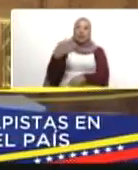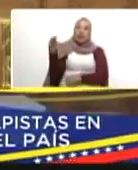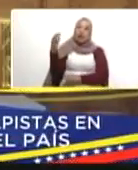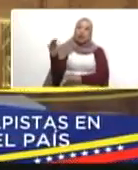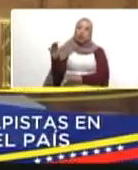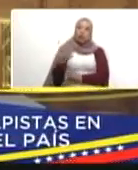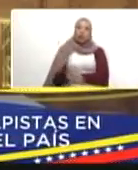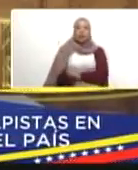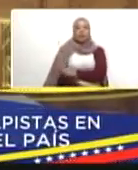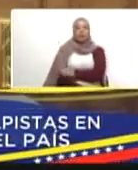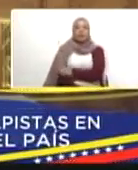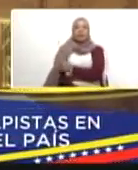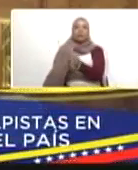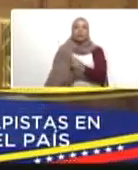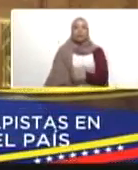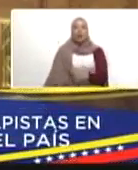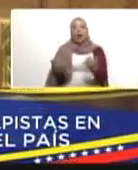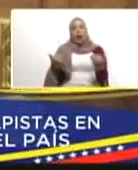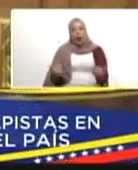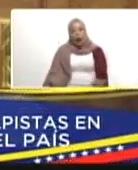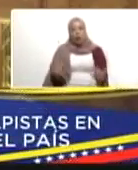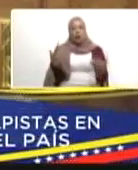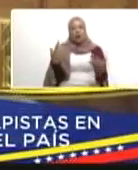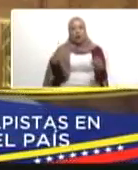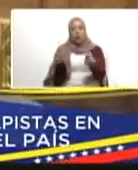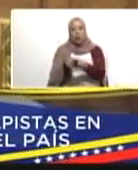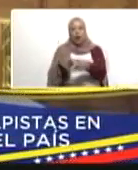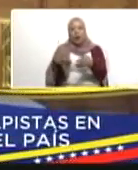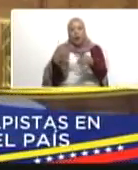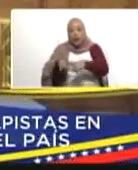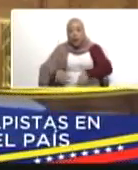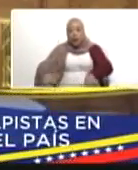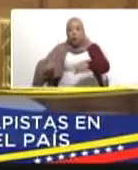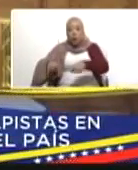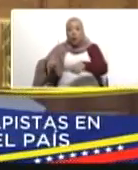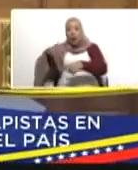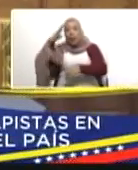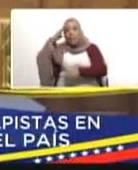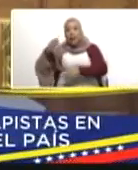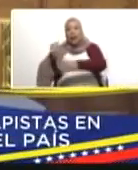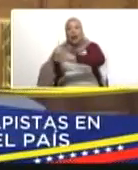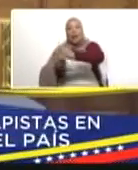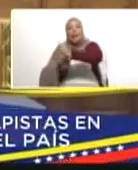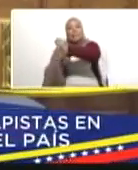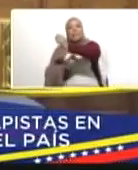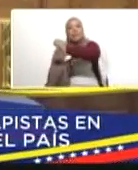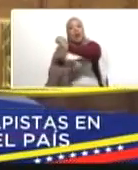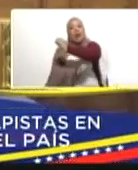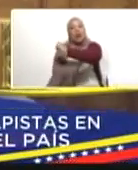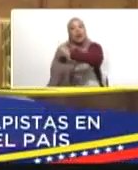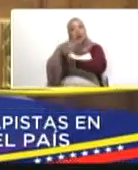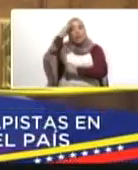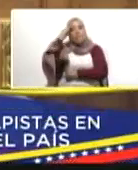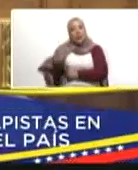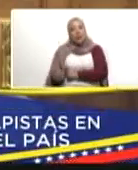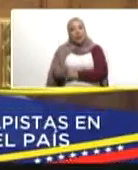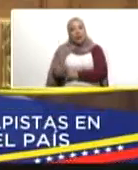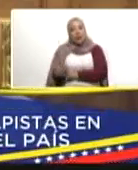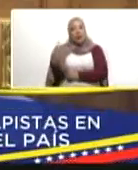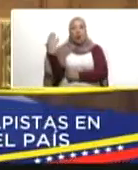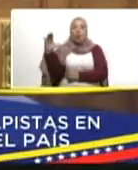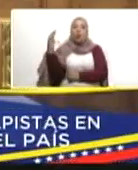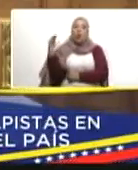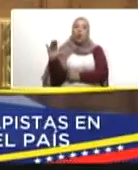Venezuela que la base de la DEA en Colombia y su funcionarios principales siguen